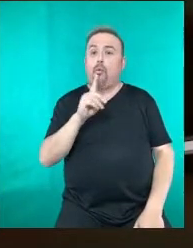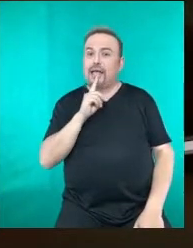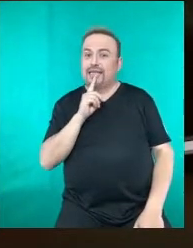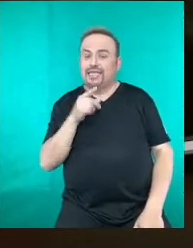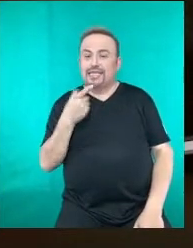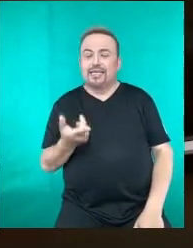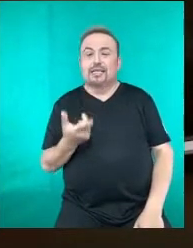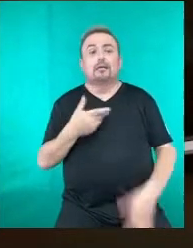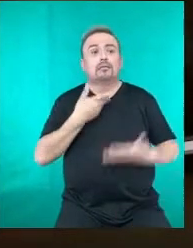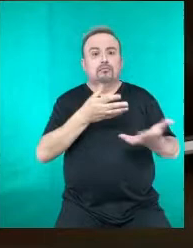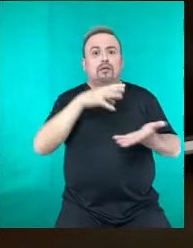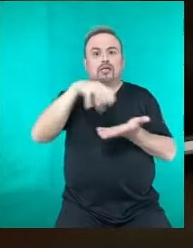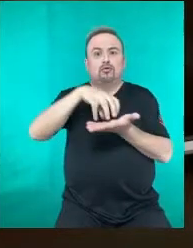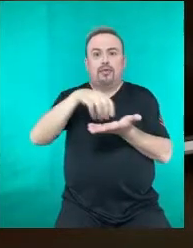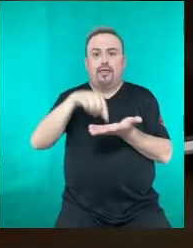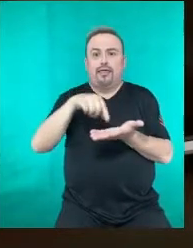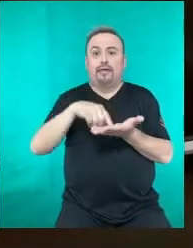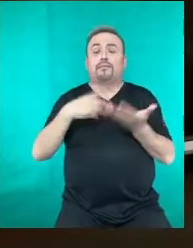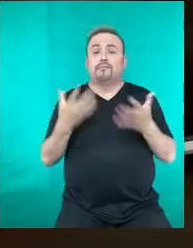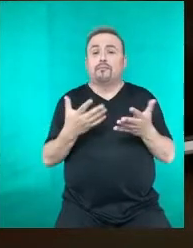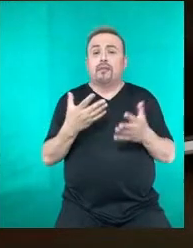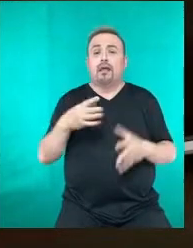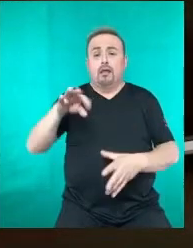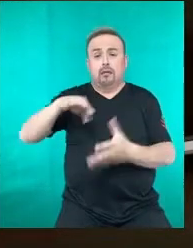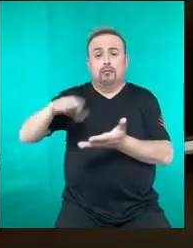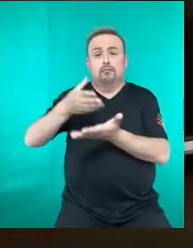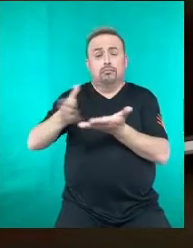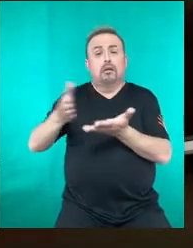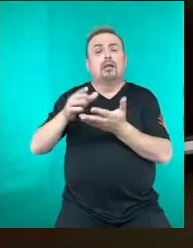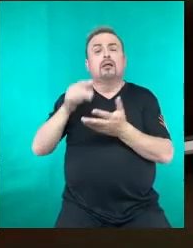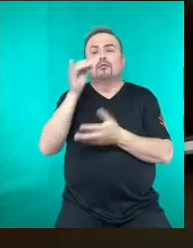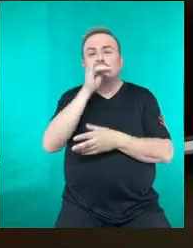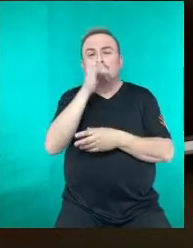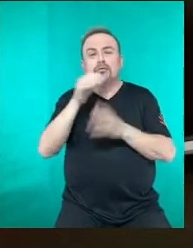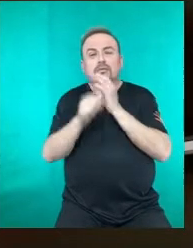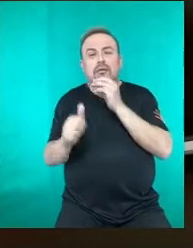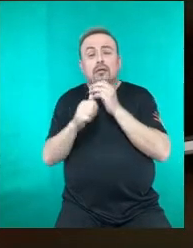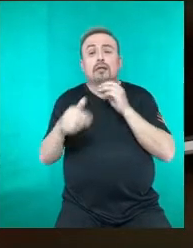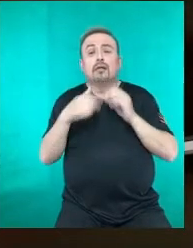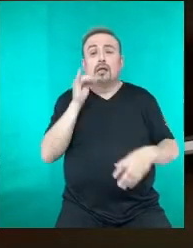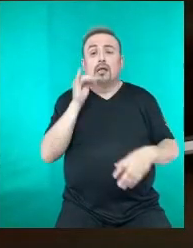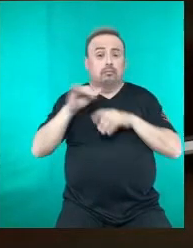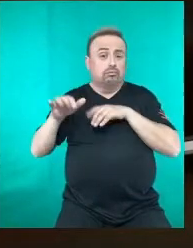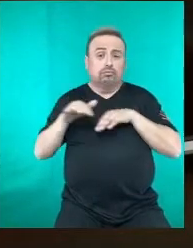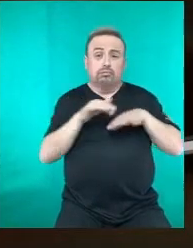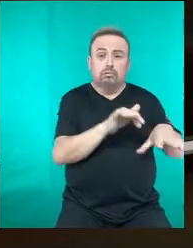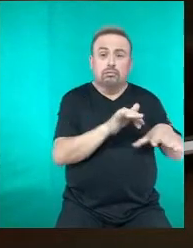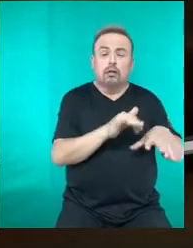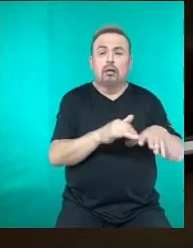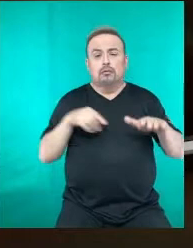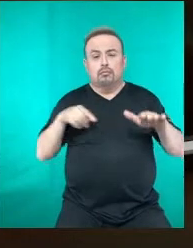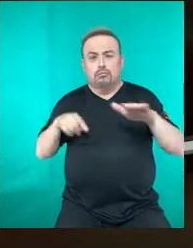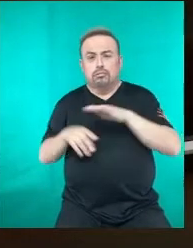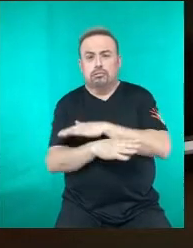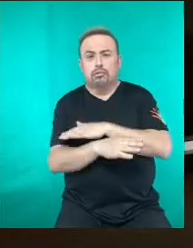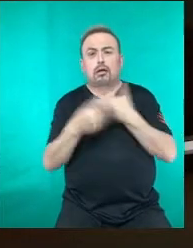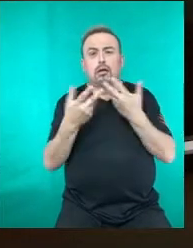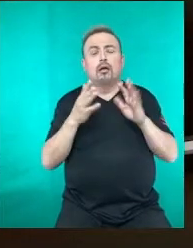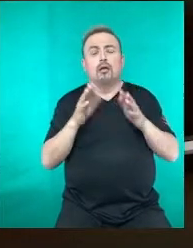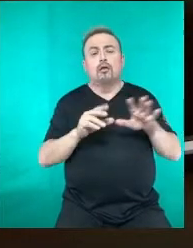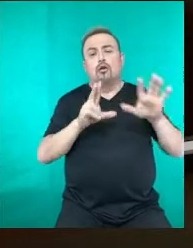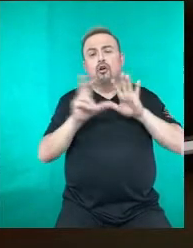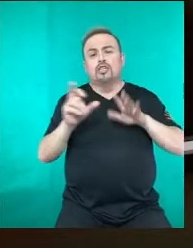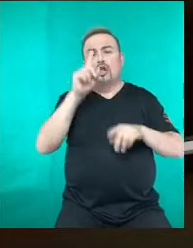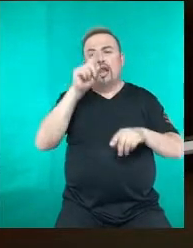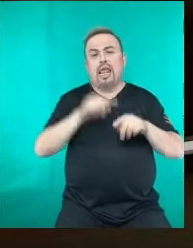la ciudad. Podemos usar las aguas servidas tratadas. En Iquique descargamos al mar a través de emisarios submarinos del orden del promedio 800 litros por